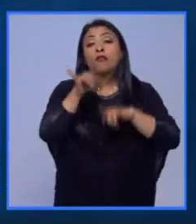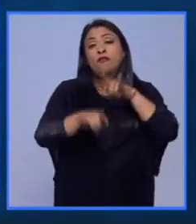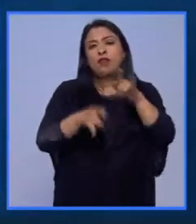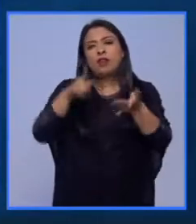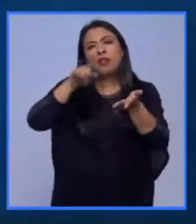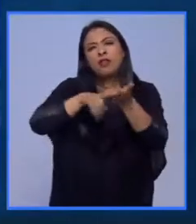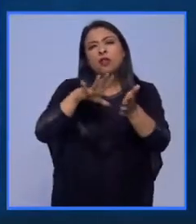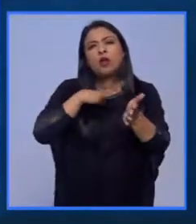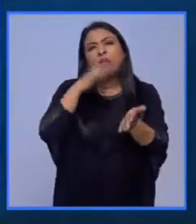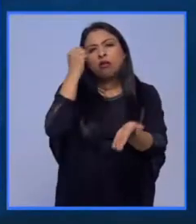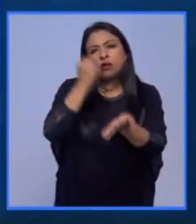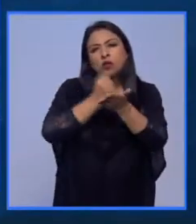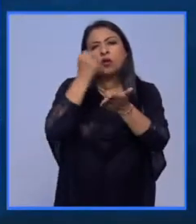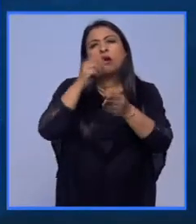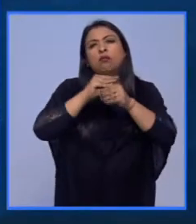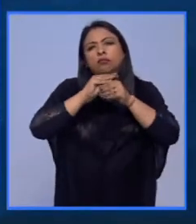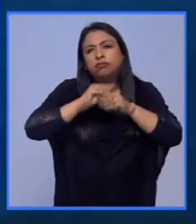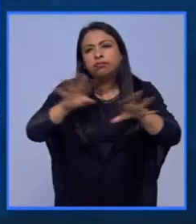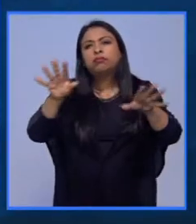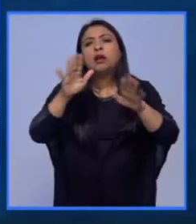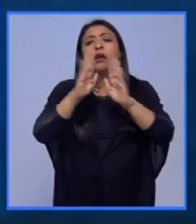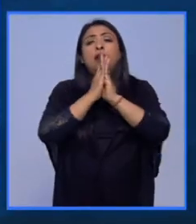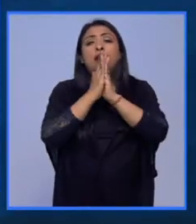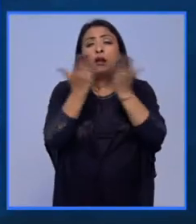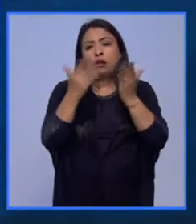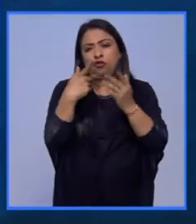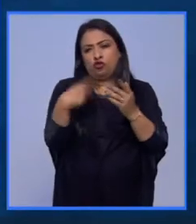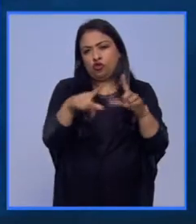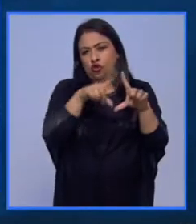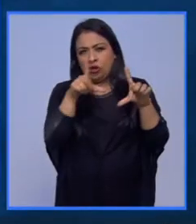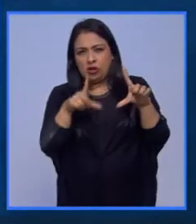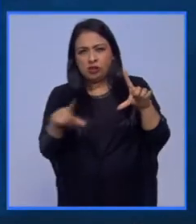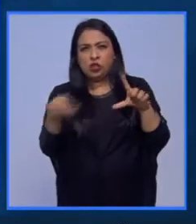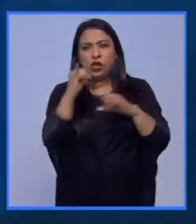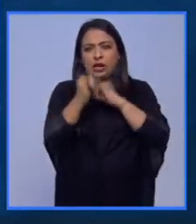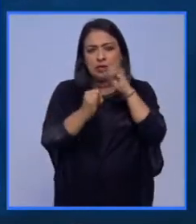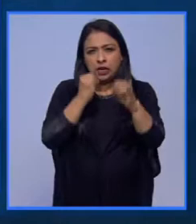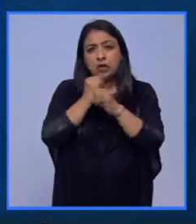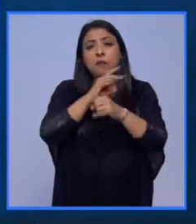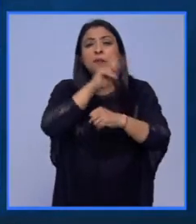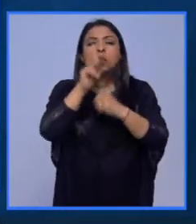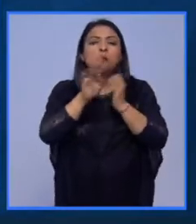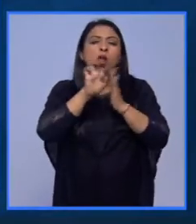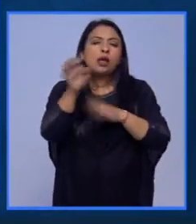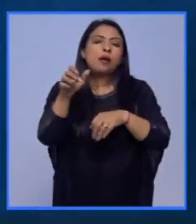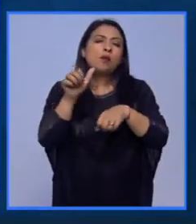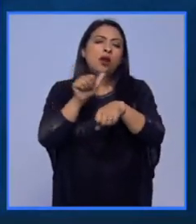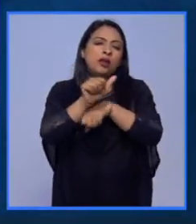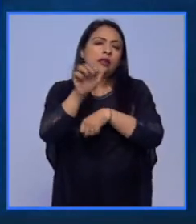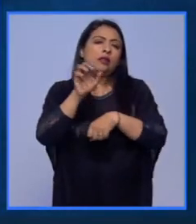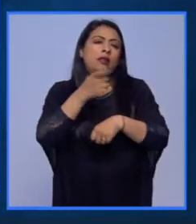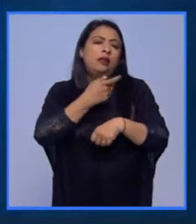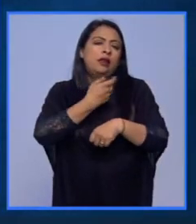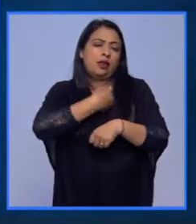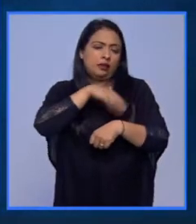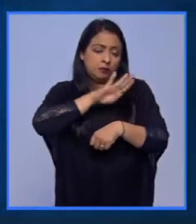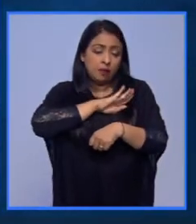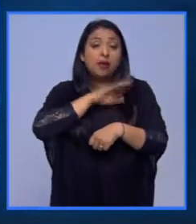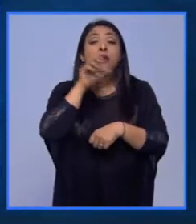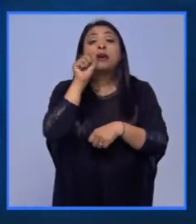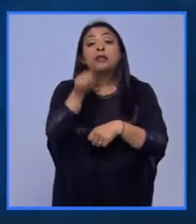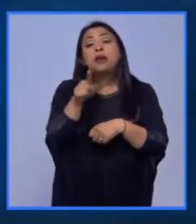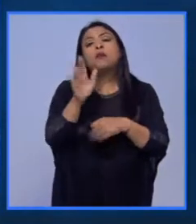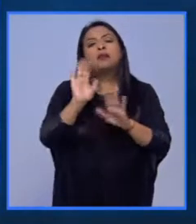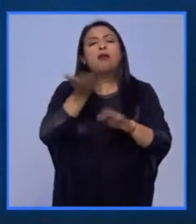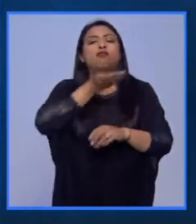albergará editoriales, distribuidores y librerías nacionales e internacionales de países como Argentina y España. Y por supuesto, el